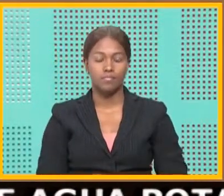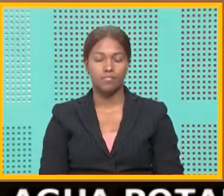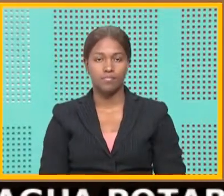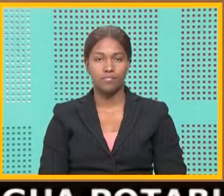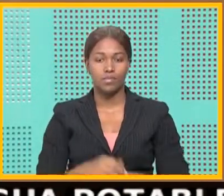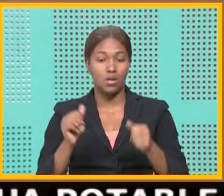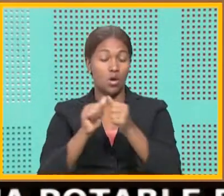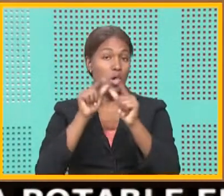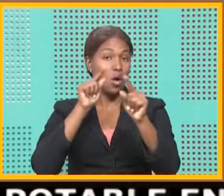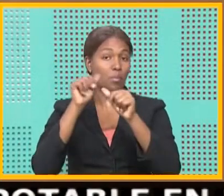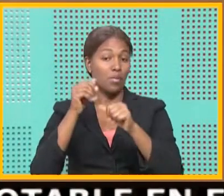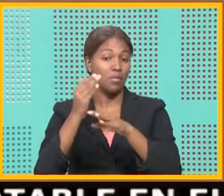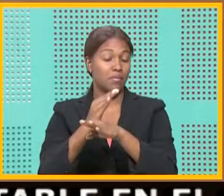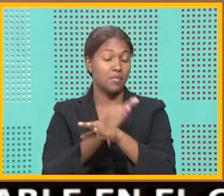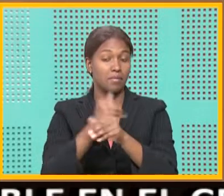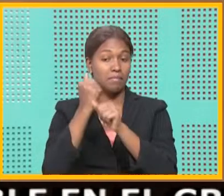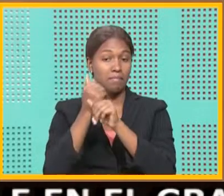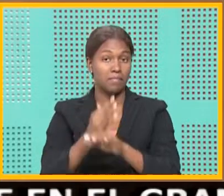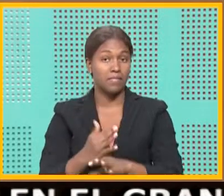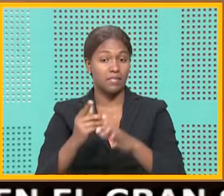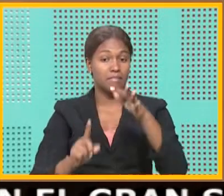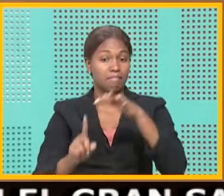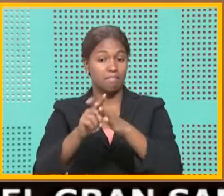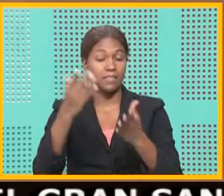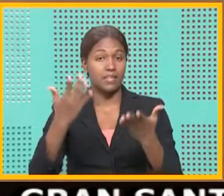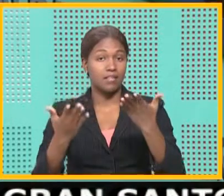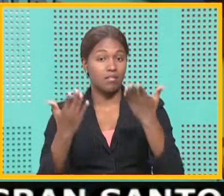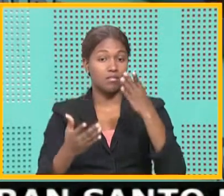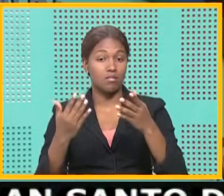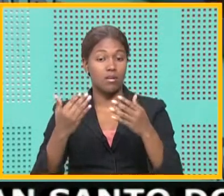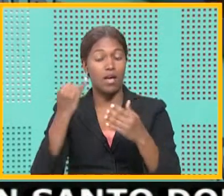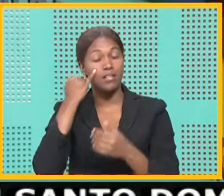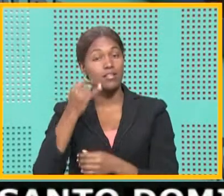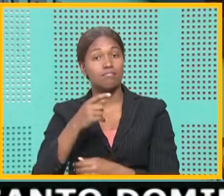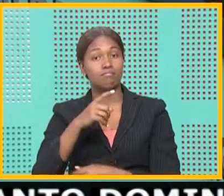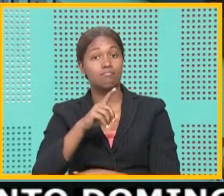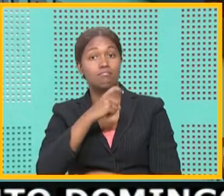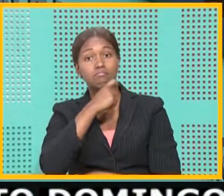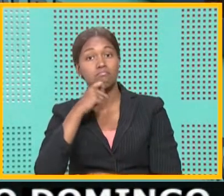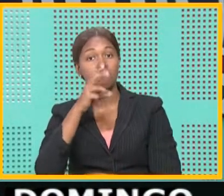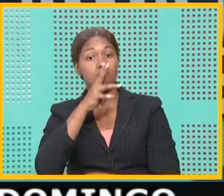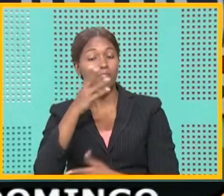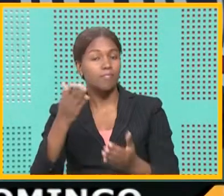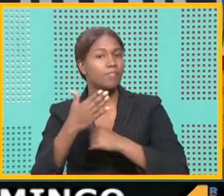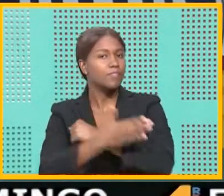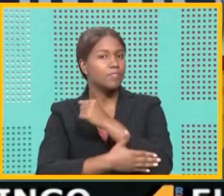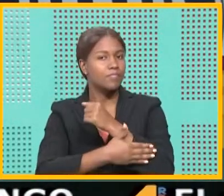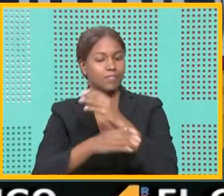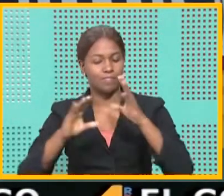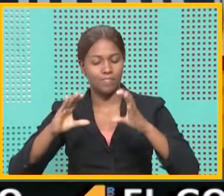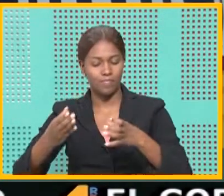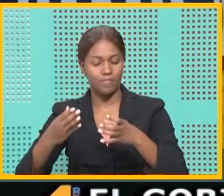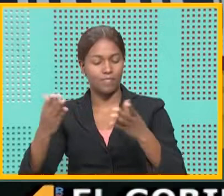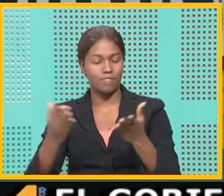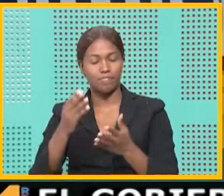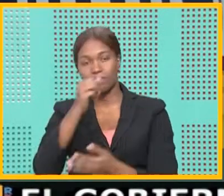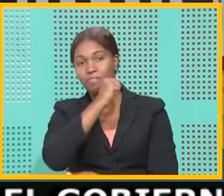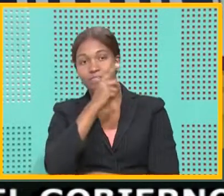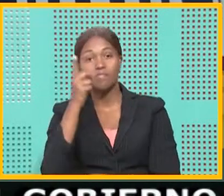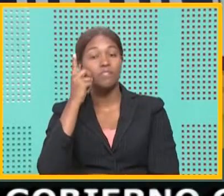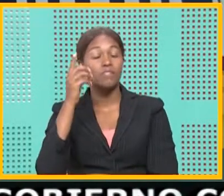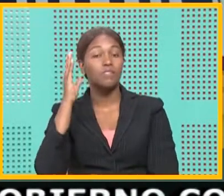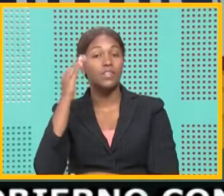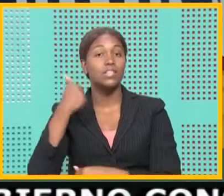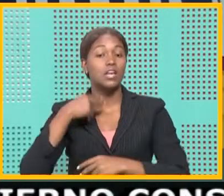Con la finalidad de mejorar la preparación ante cualquier sequía que se presente en el país, la Corporación del Acueducto y Alcantarillado de Santo Domingo